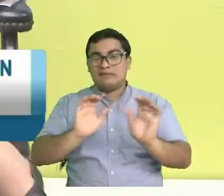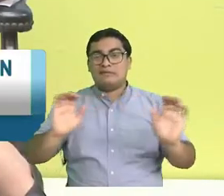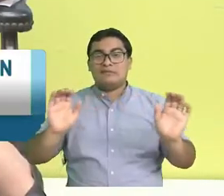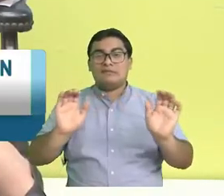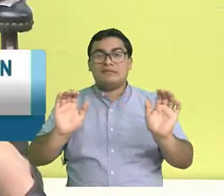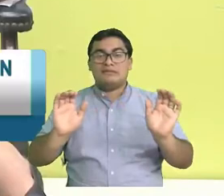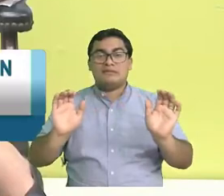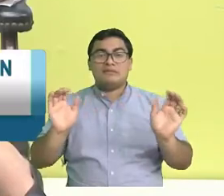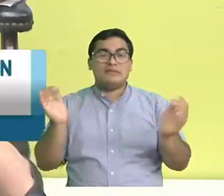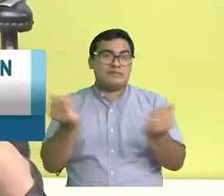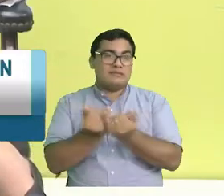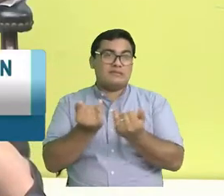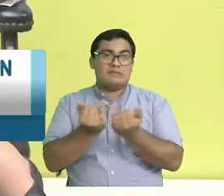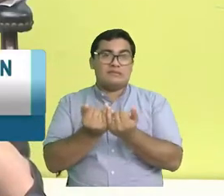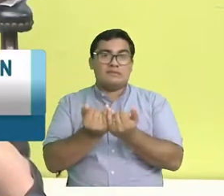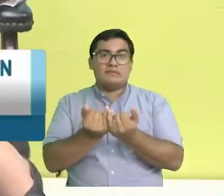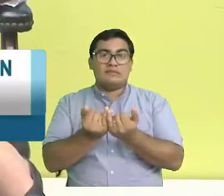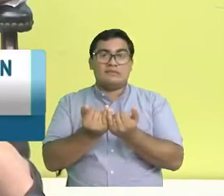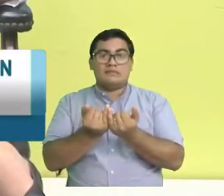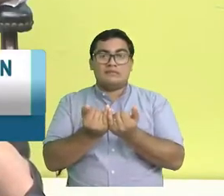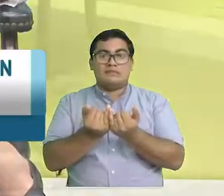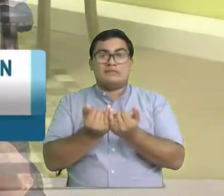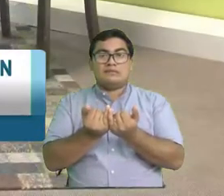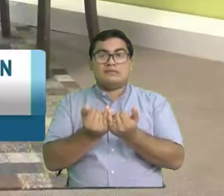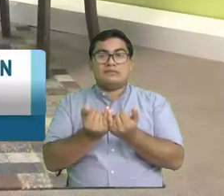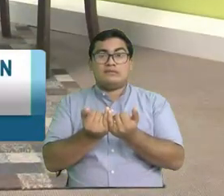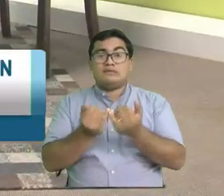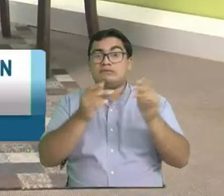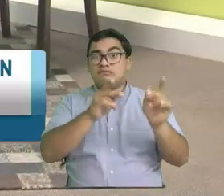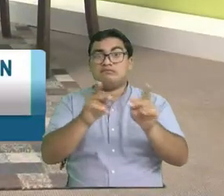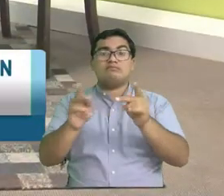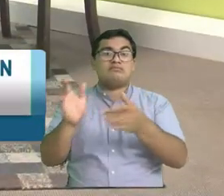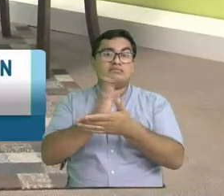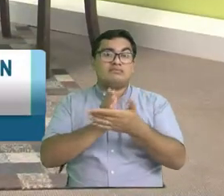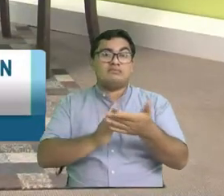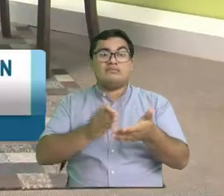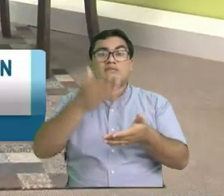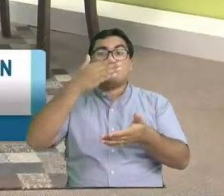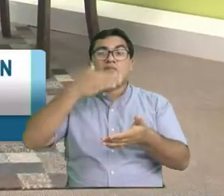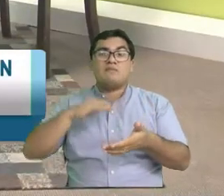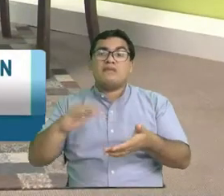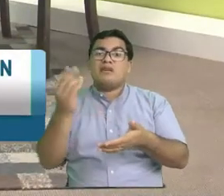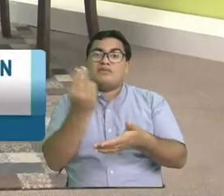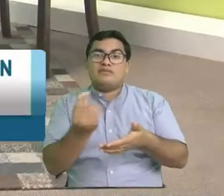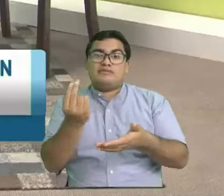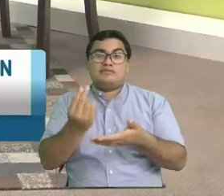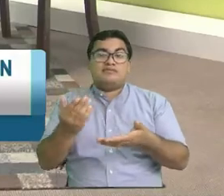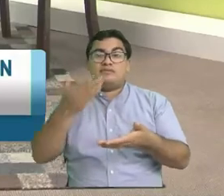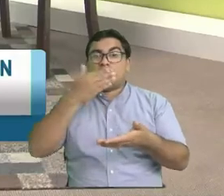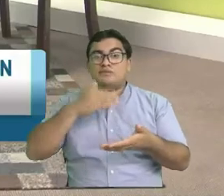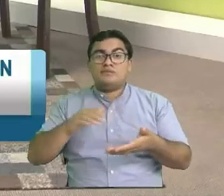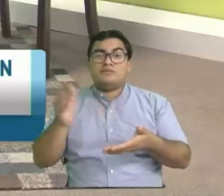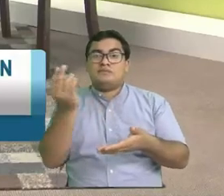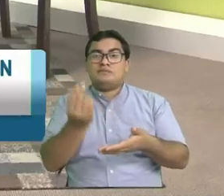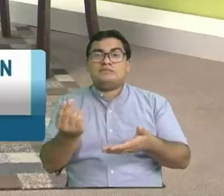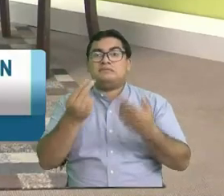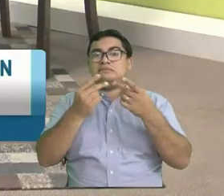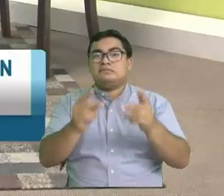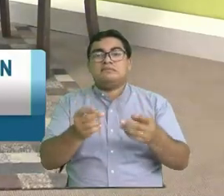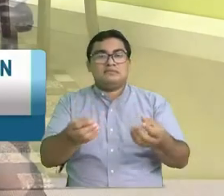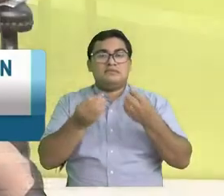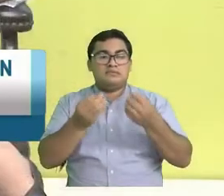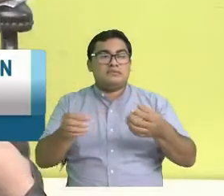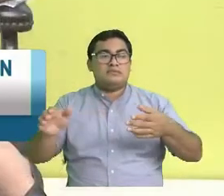de ser. Lo que pasa es que nosotros les damos un mal uso y le enseñamos a ellos a que les den un mal uso. Pero existen un sinnúmero